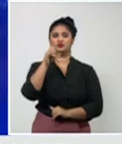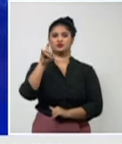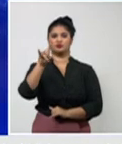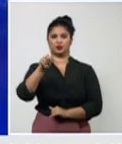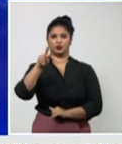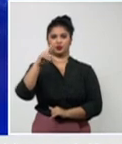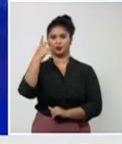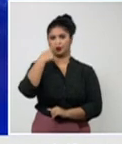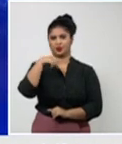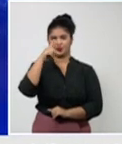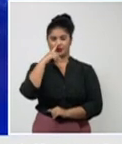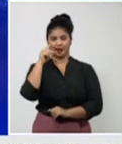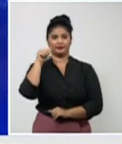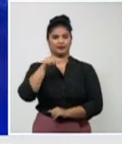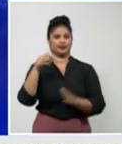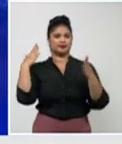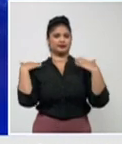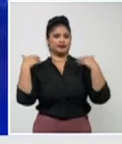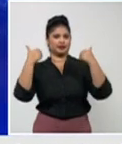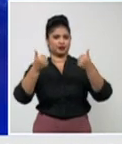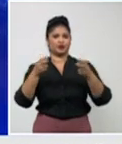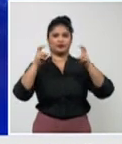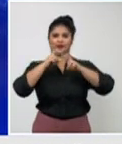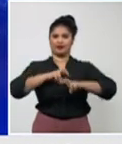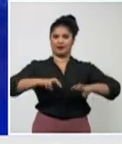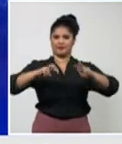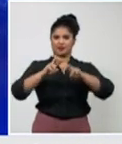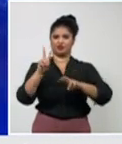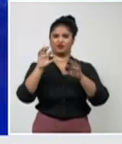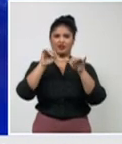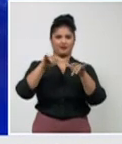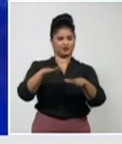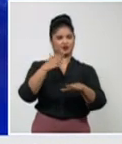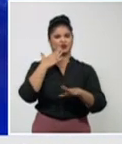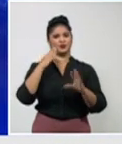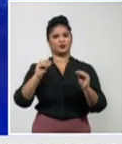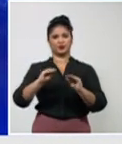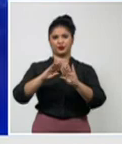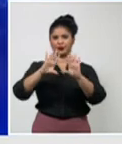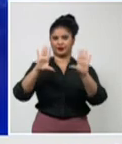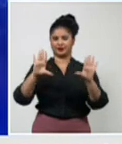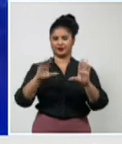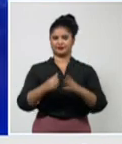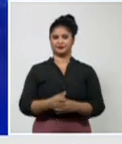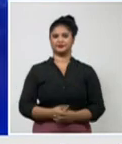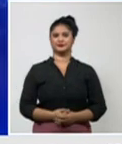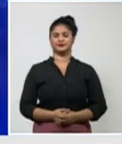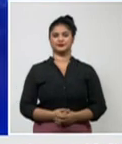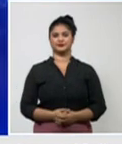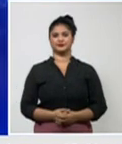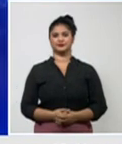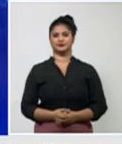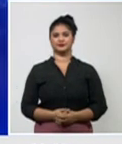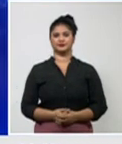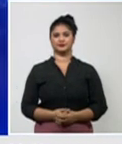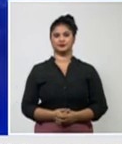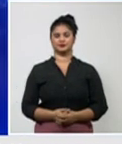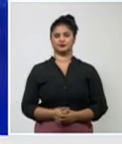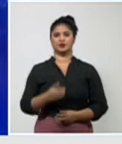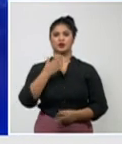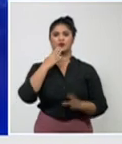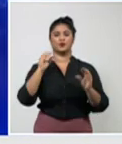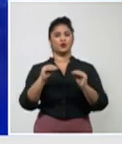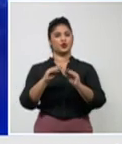Salud Pública. Bienvenido, doctor, muy buenos días para usted. Buen día, Gisela, a ti, al equipo que hace posible esta transmisión,